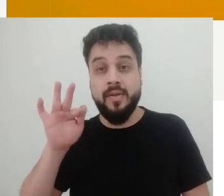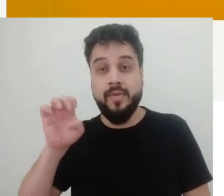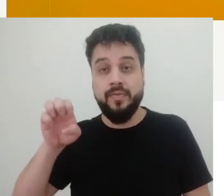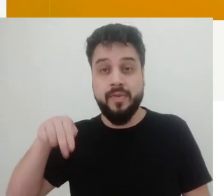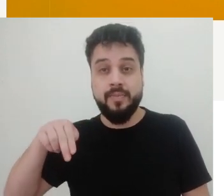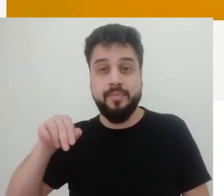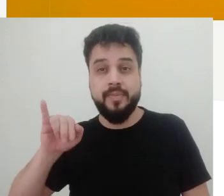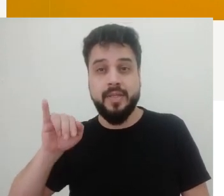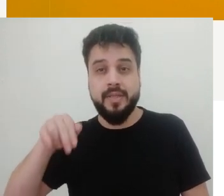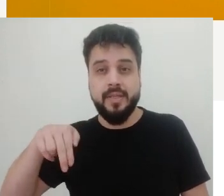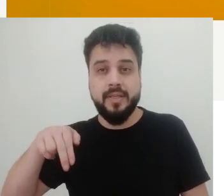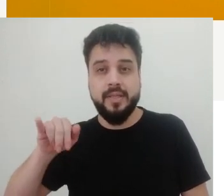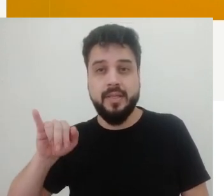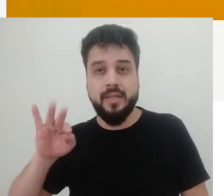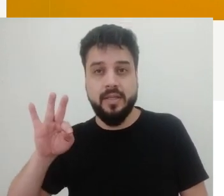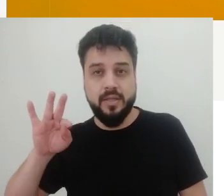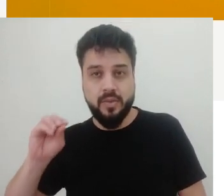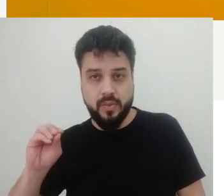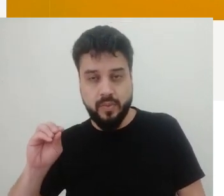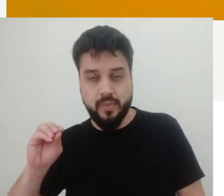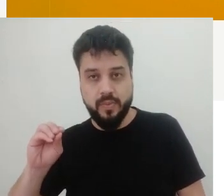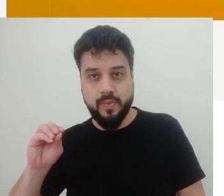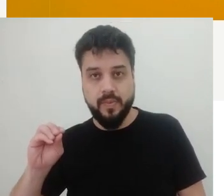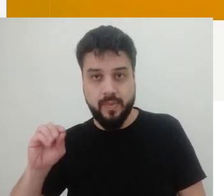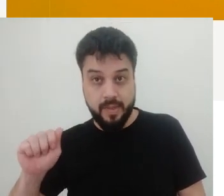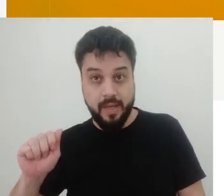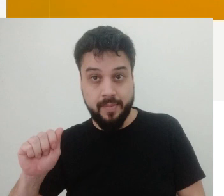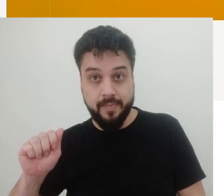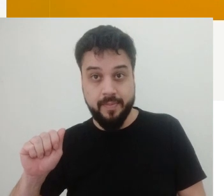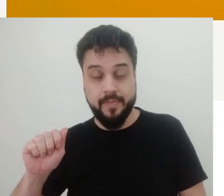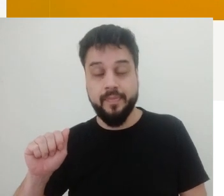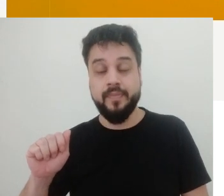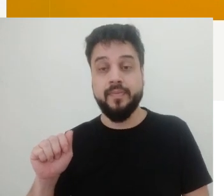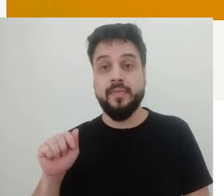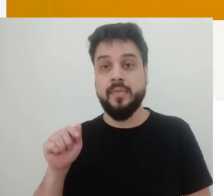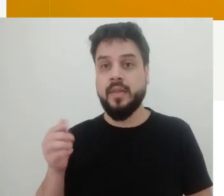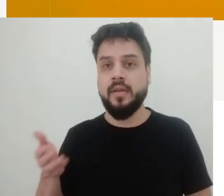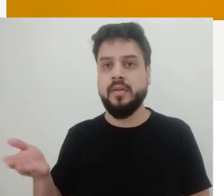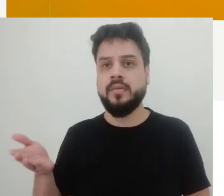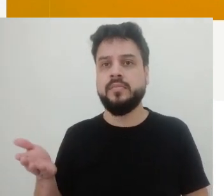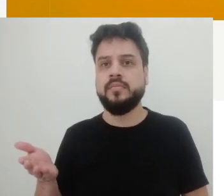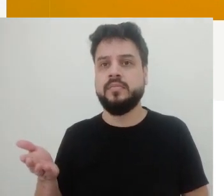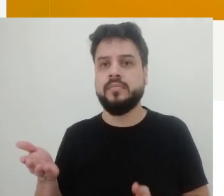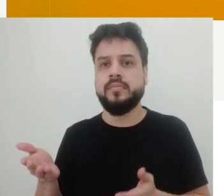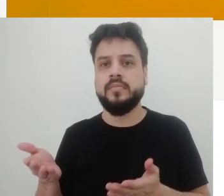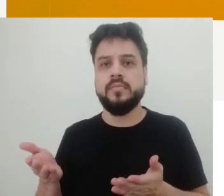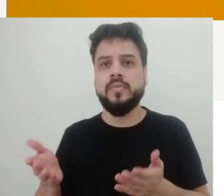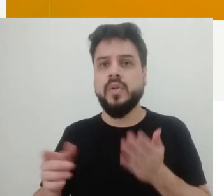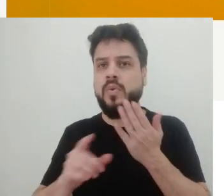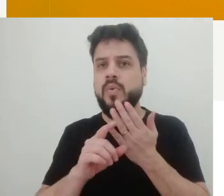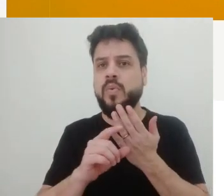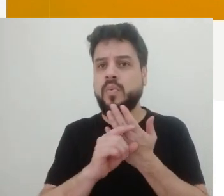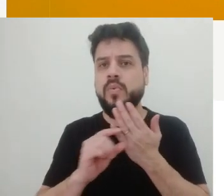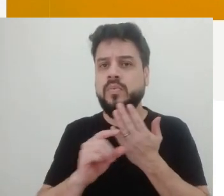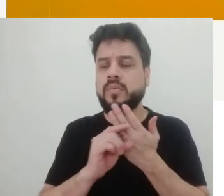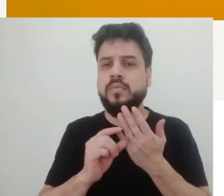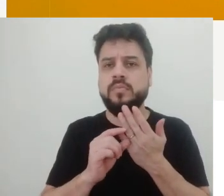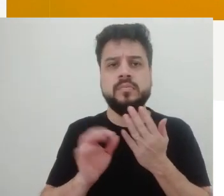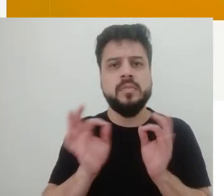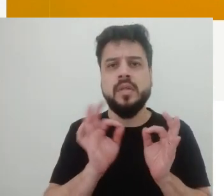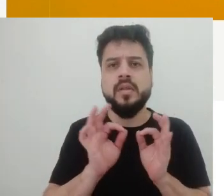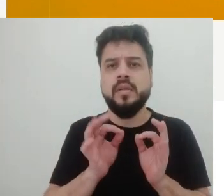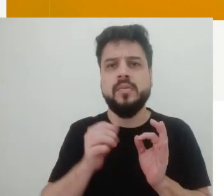latinoamericano. Si hablan de 100 autores, ¿acaso hay una o dos mujeres? Y eso, por